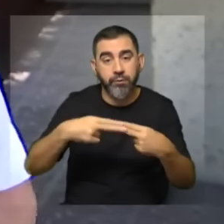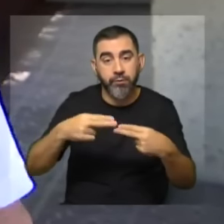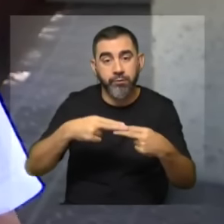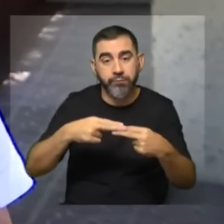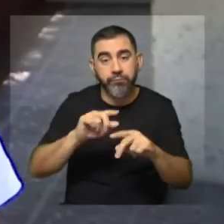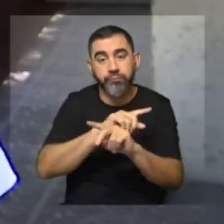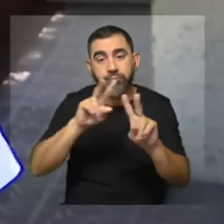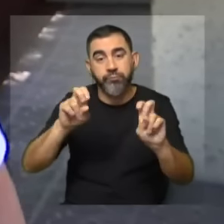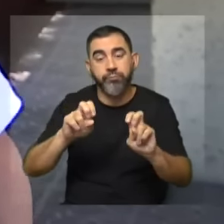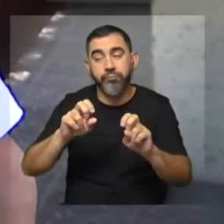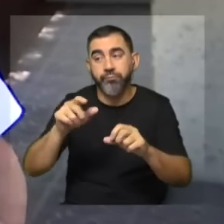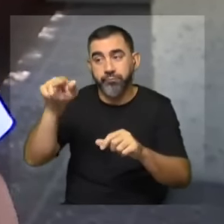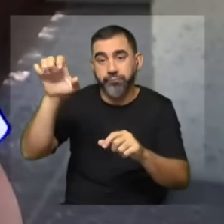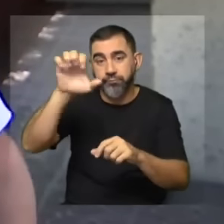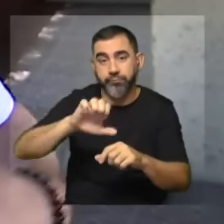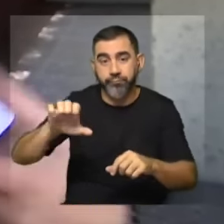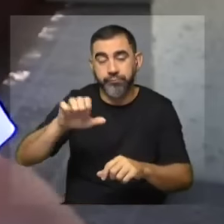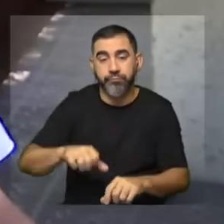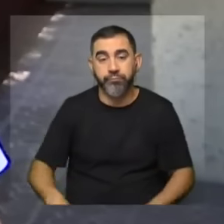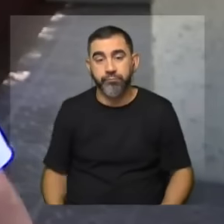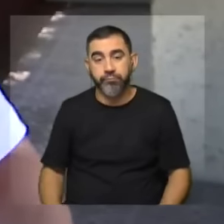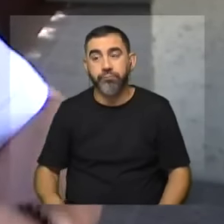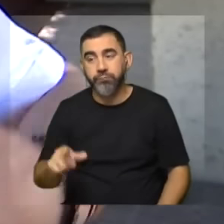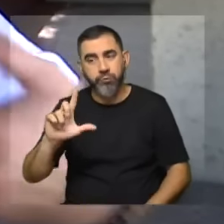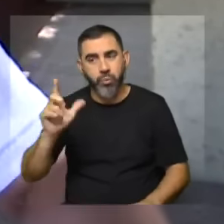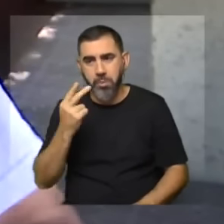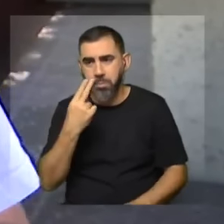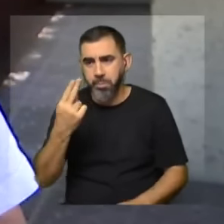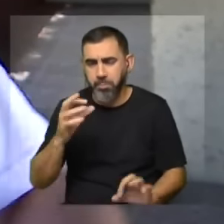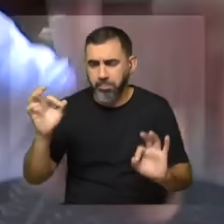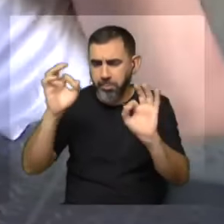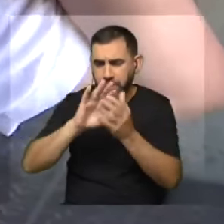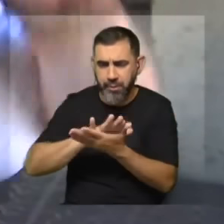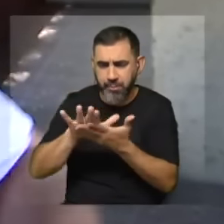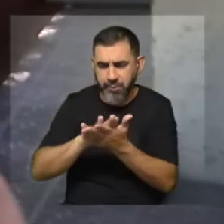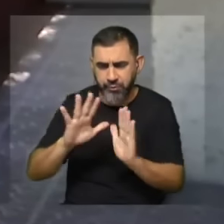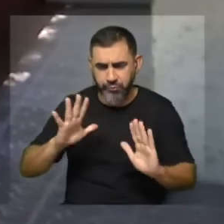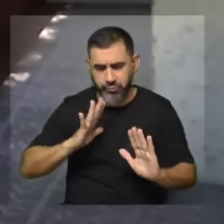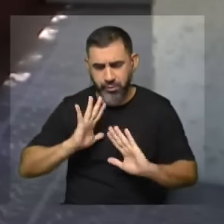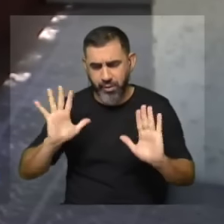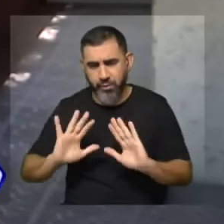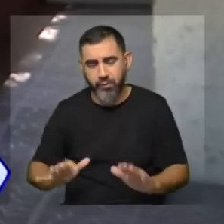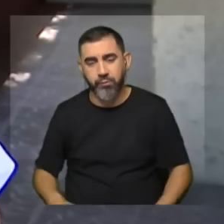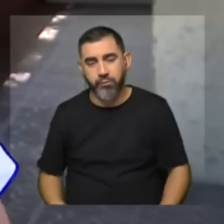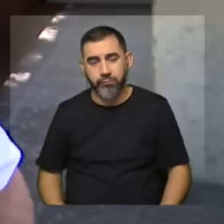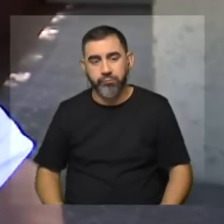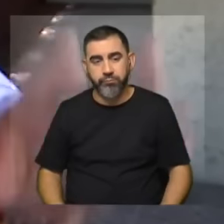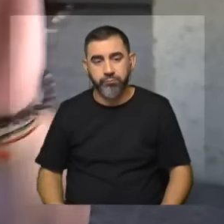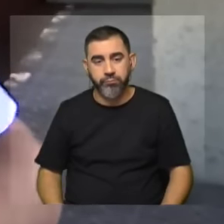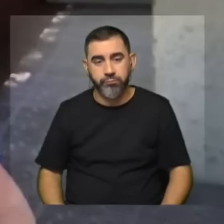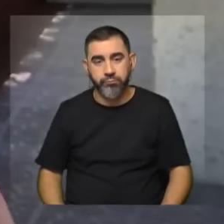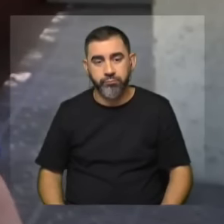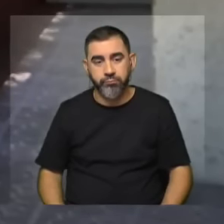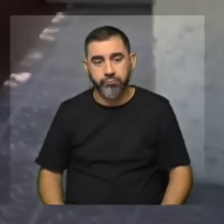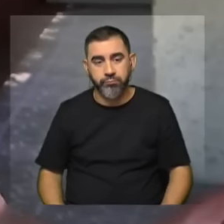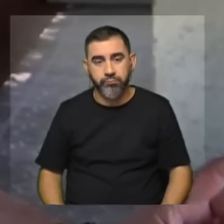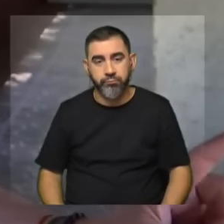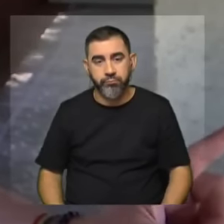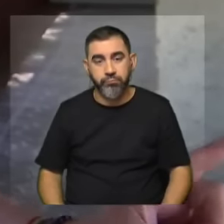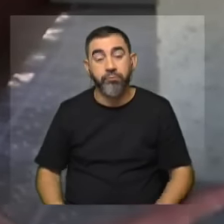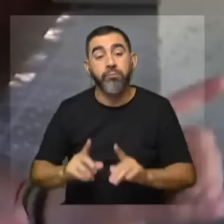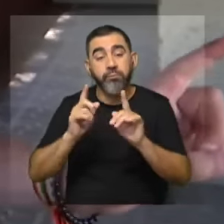starling que dicho se paso no tiene licencia no tiene permiso todavía aún no tiene di la están estudiando como también